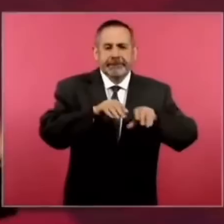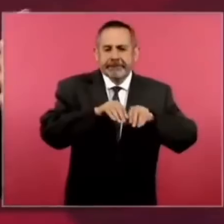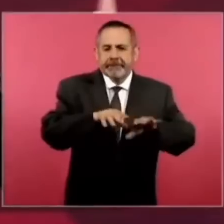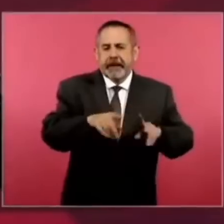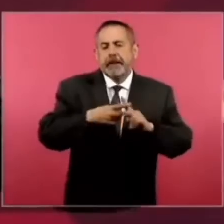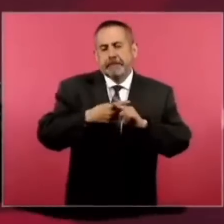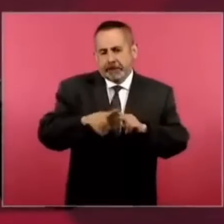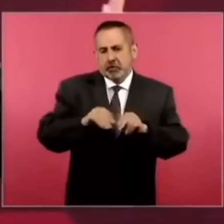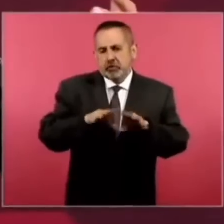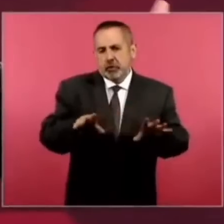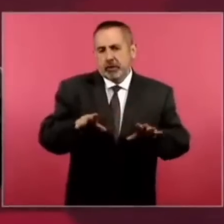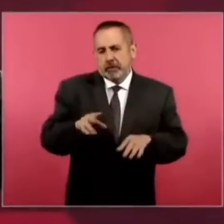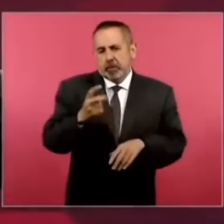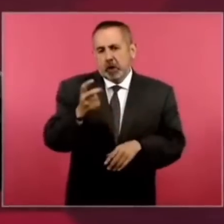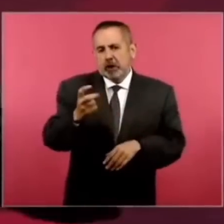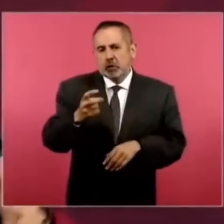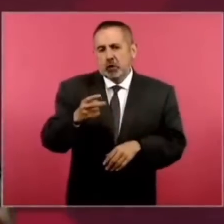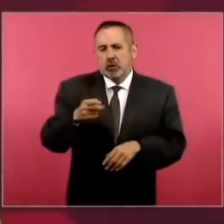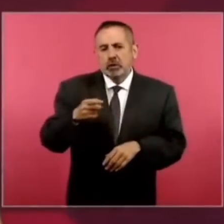Empezamos